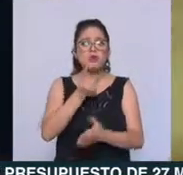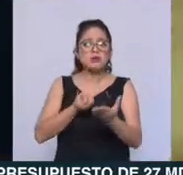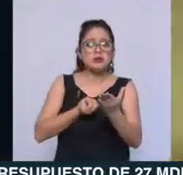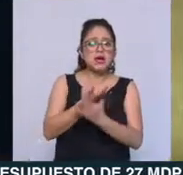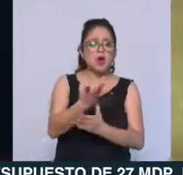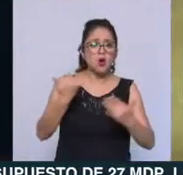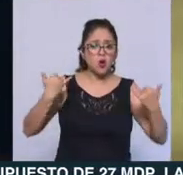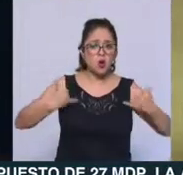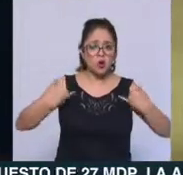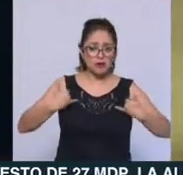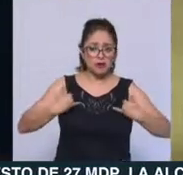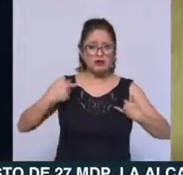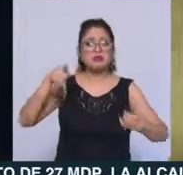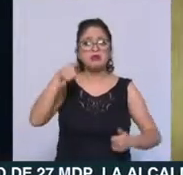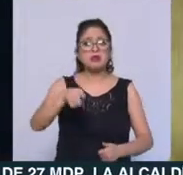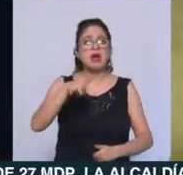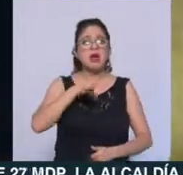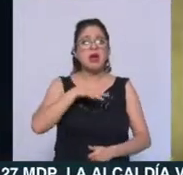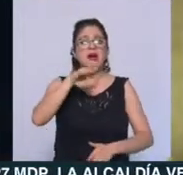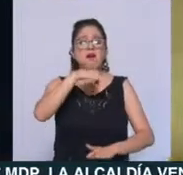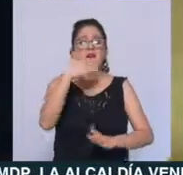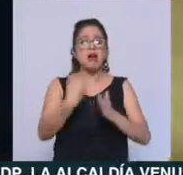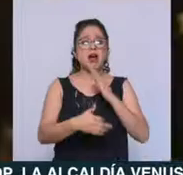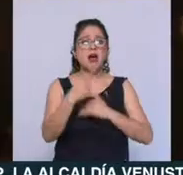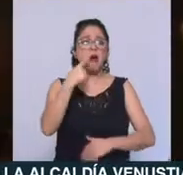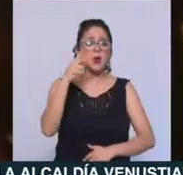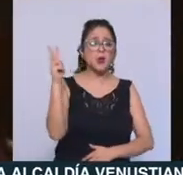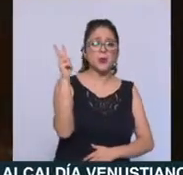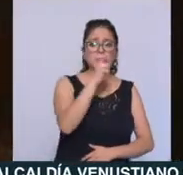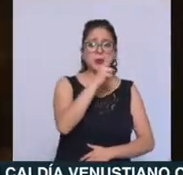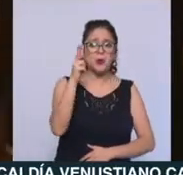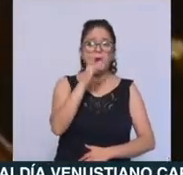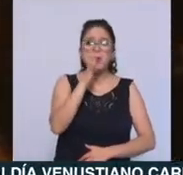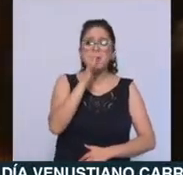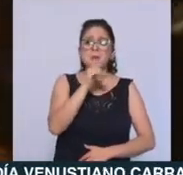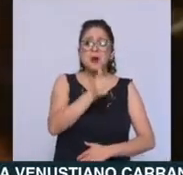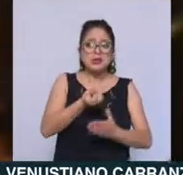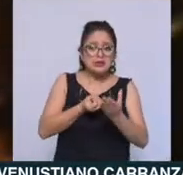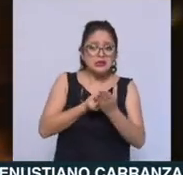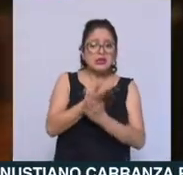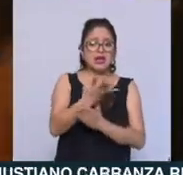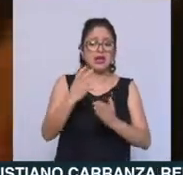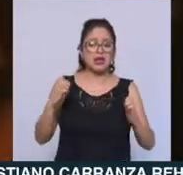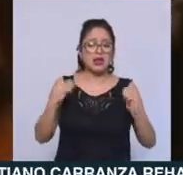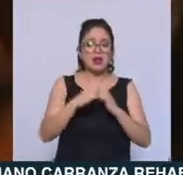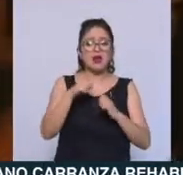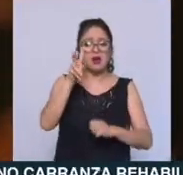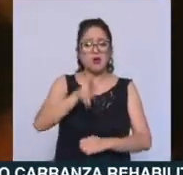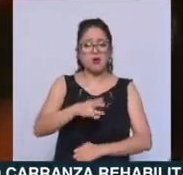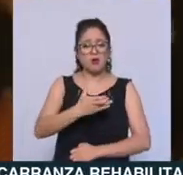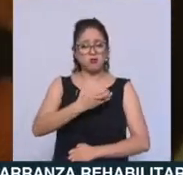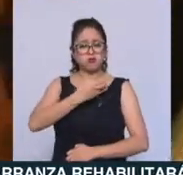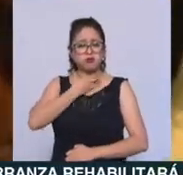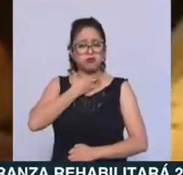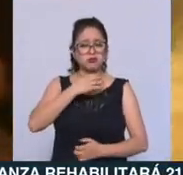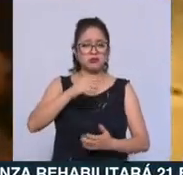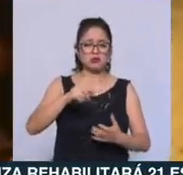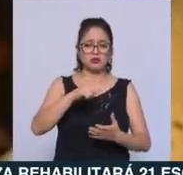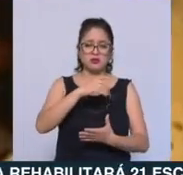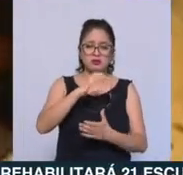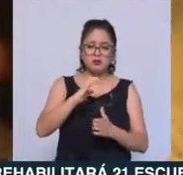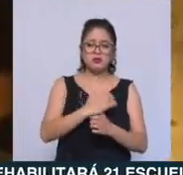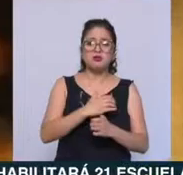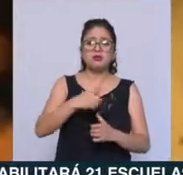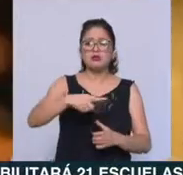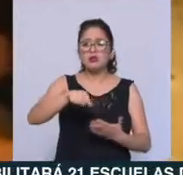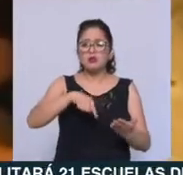El establecimiento contaba con escasa ventilación y sin salidas de emergencia. El poco espacio de la discoteca fue sobrepasado